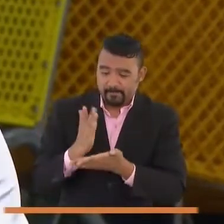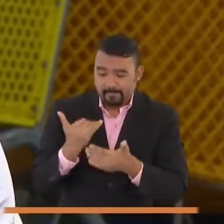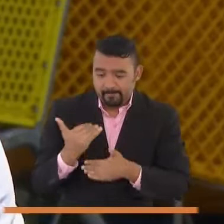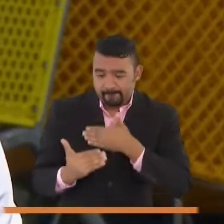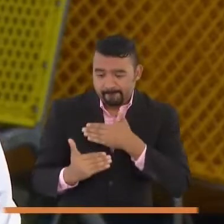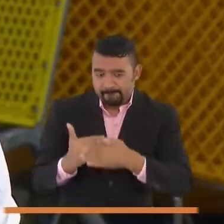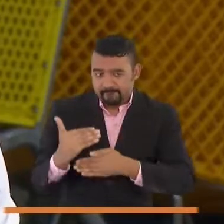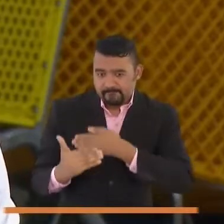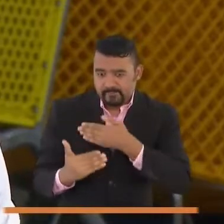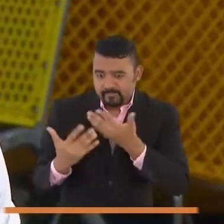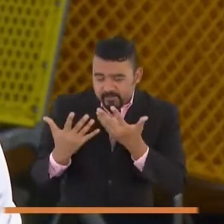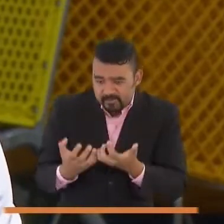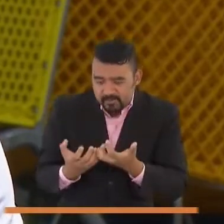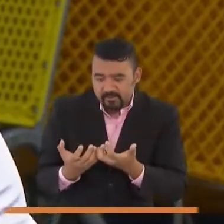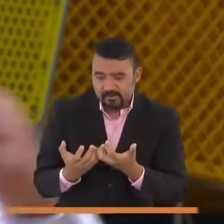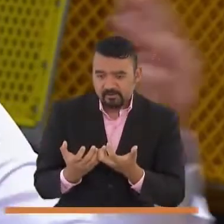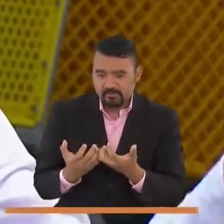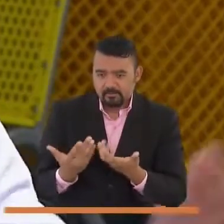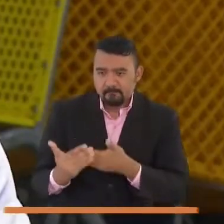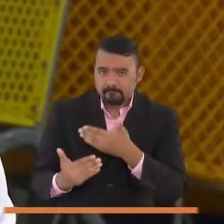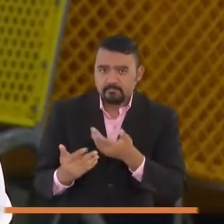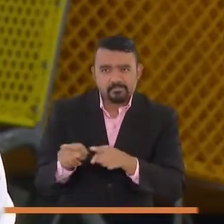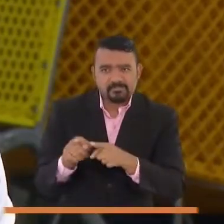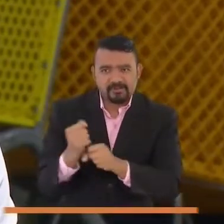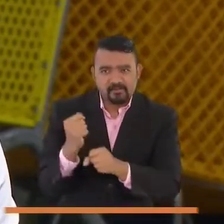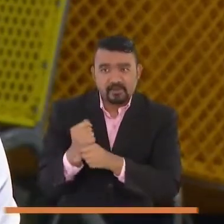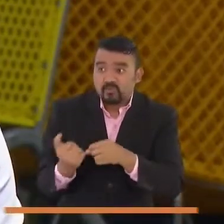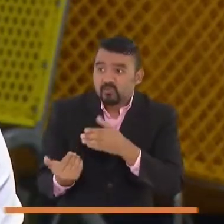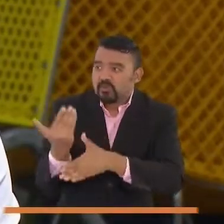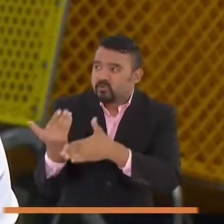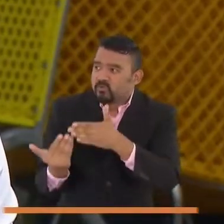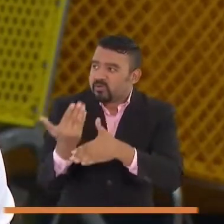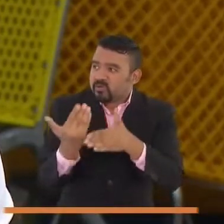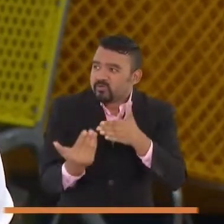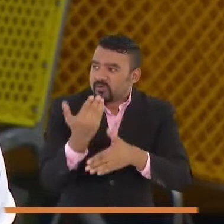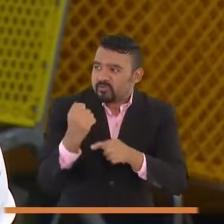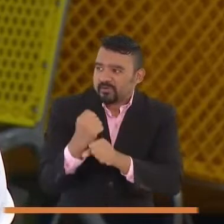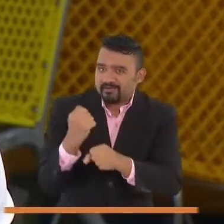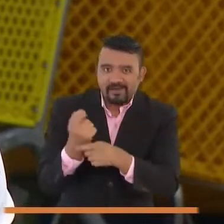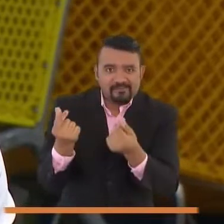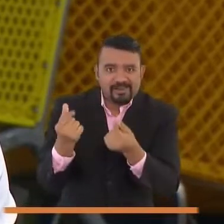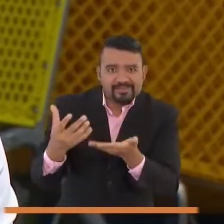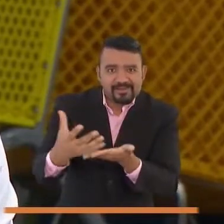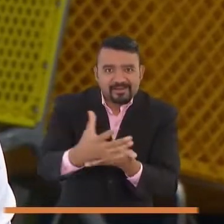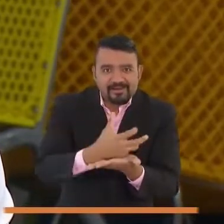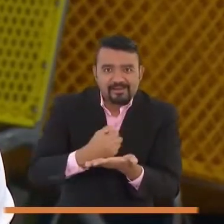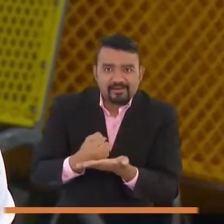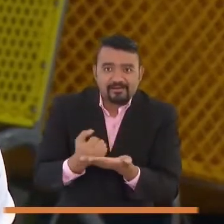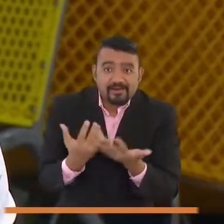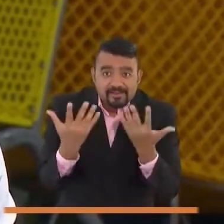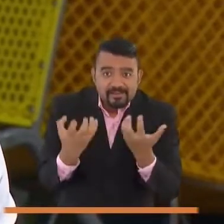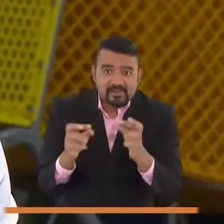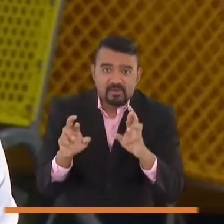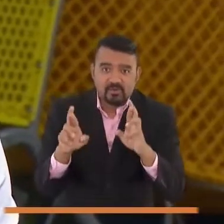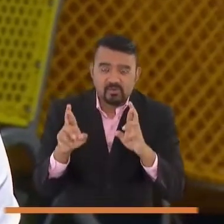se reactive la zona y que puedan generar nuevas economías en el sector. Con el tema de las especificaciones